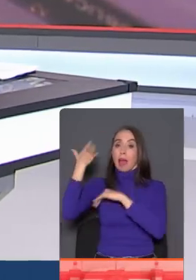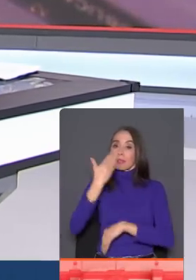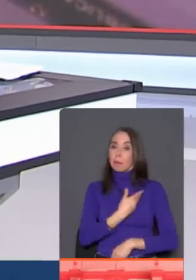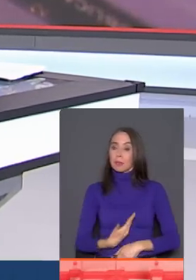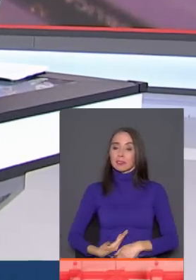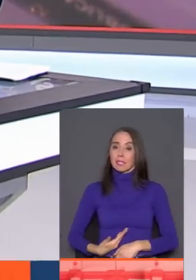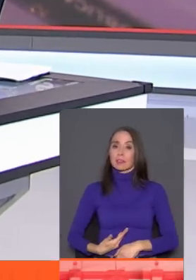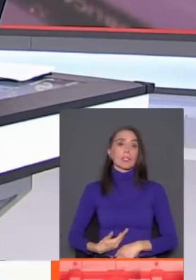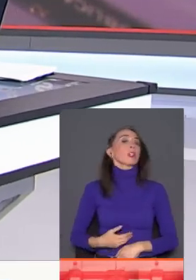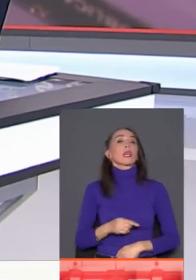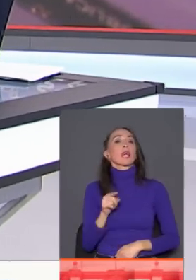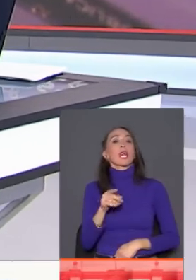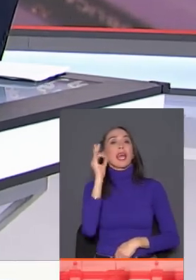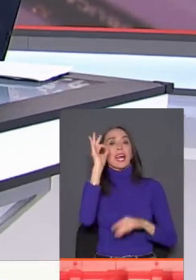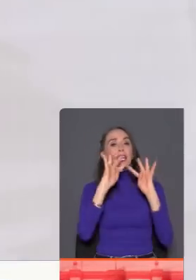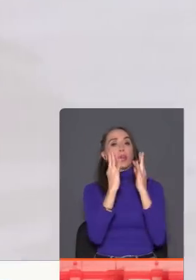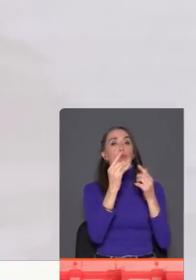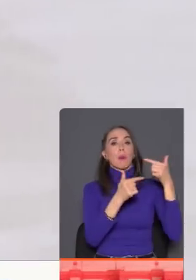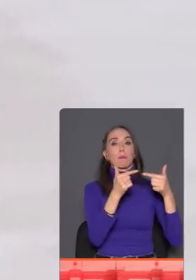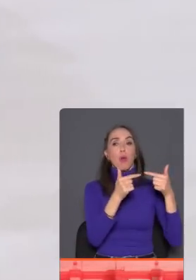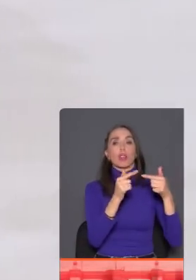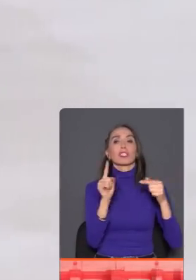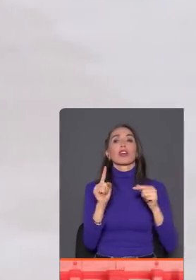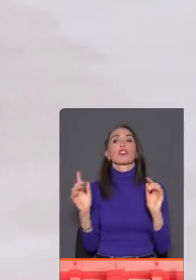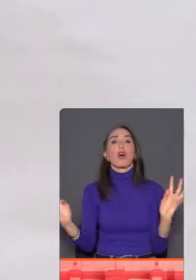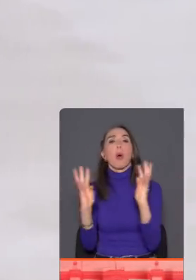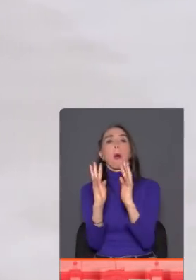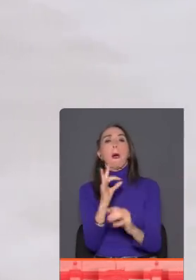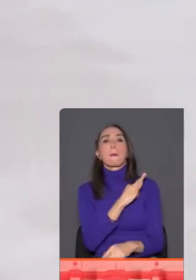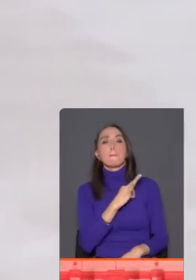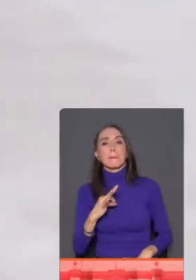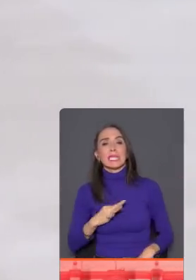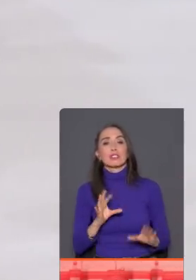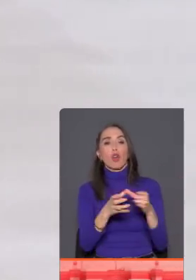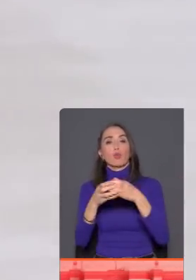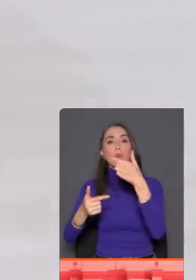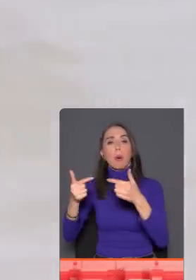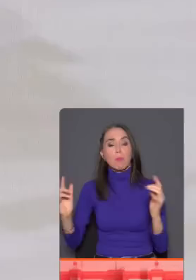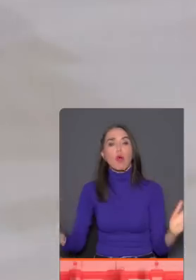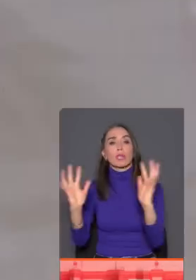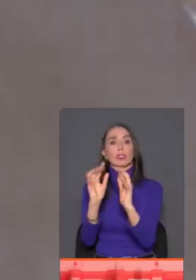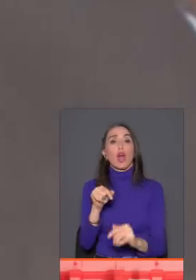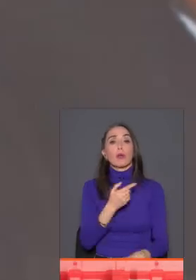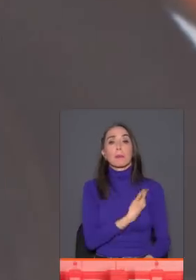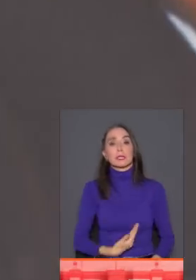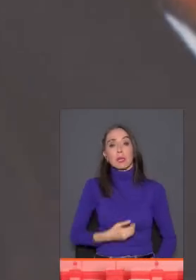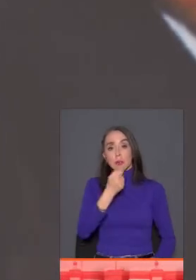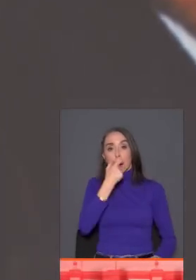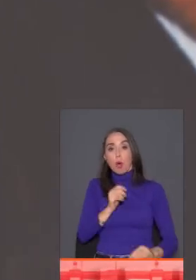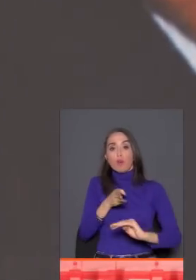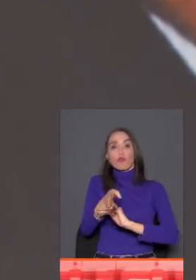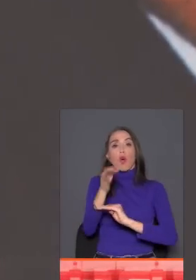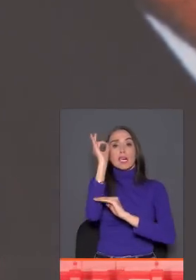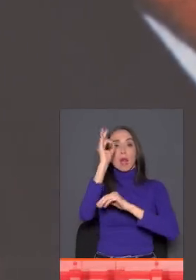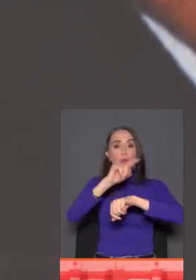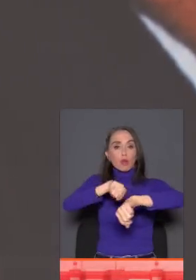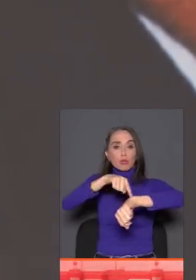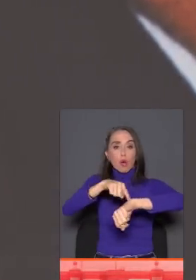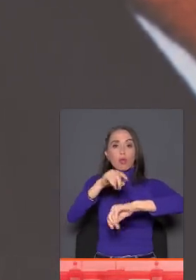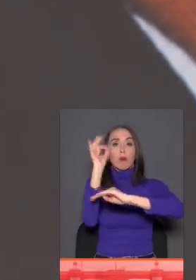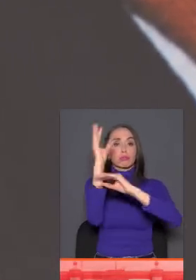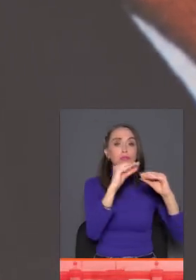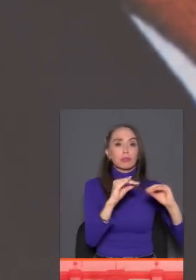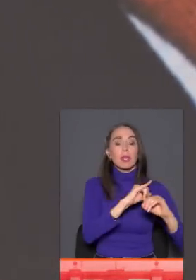bajan a ese comité político más coordinación de los ministros con los presidentes de partido esta vez estuvo 200 horas prácticamente todo el encuentro después tuvo un par de